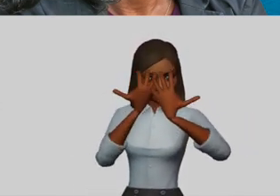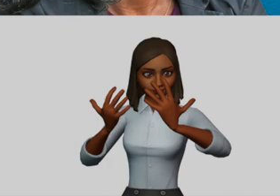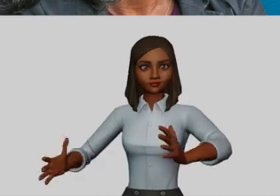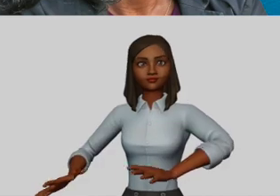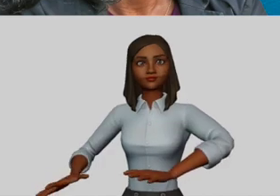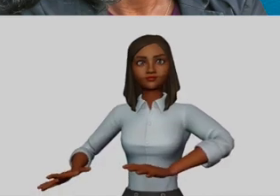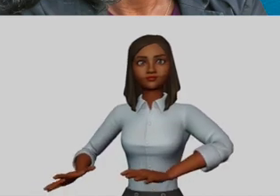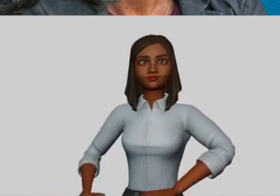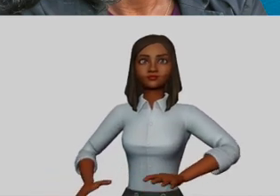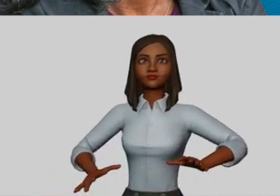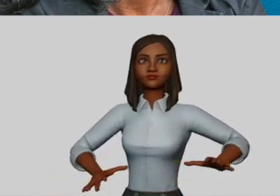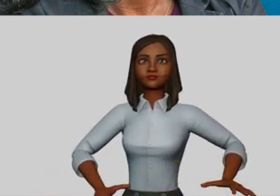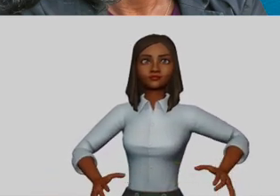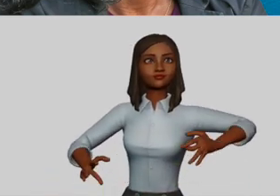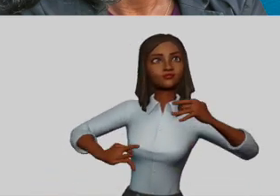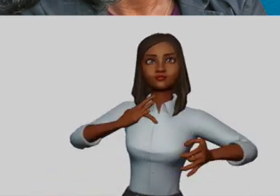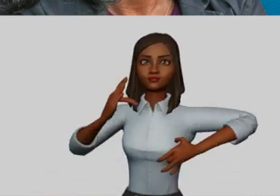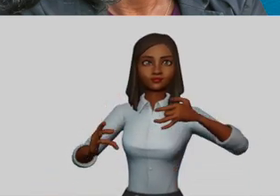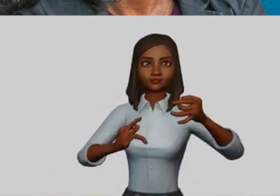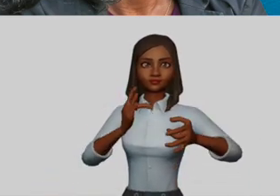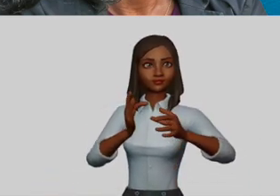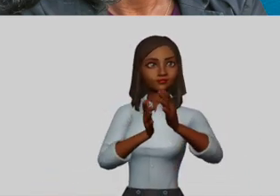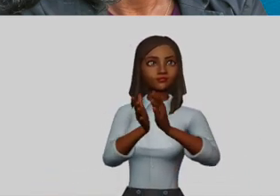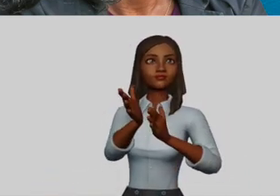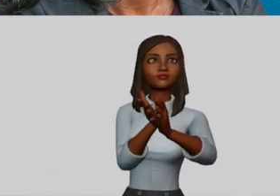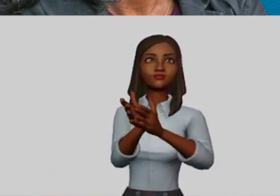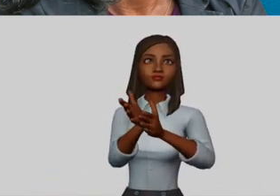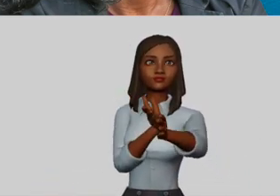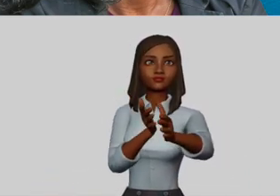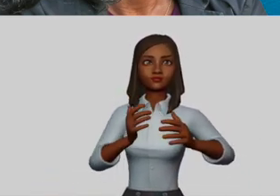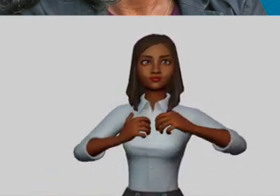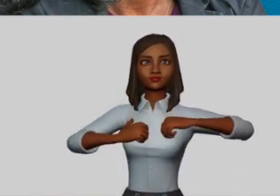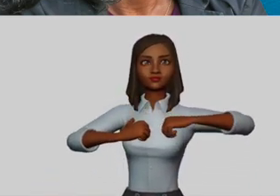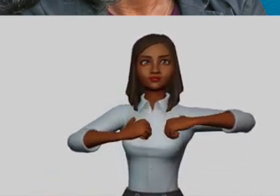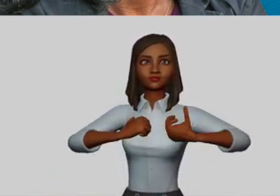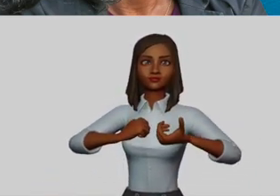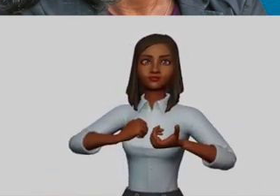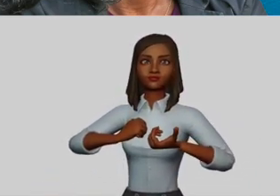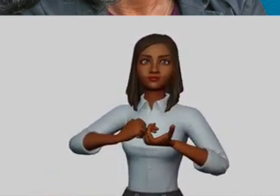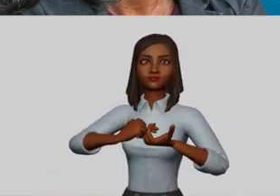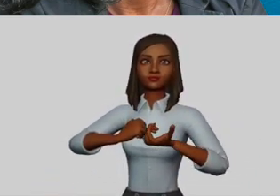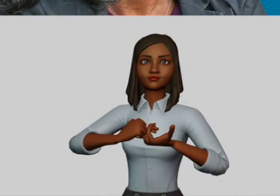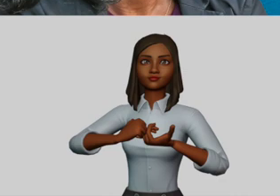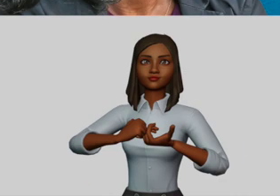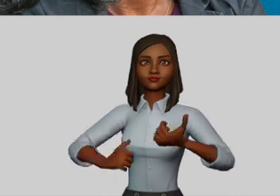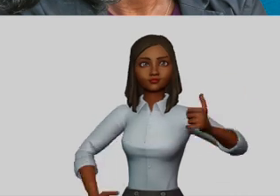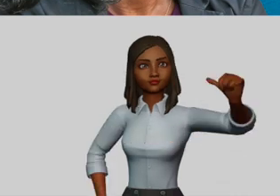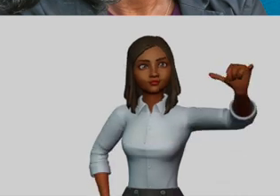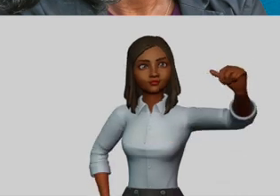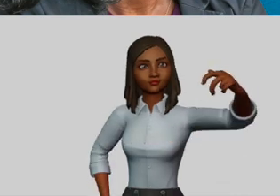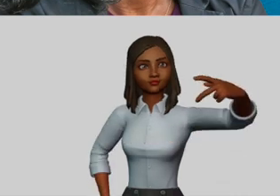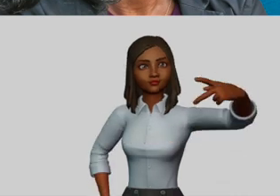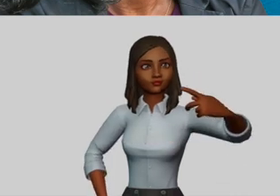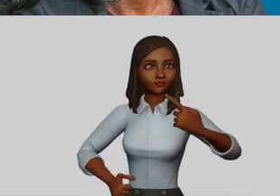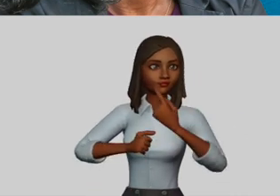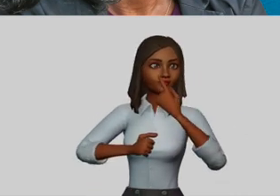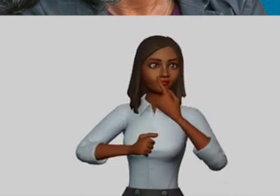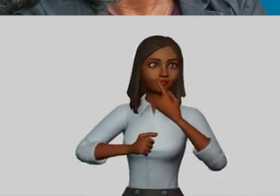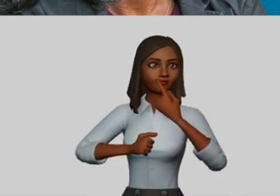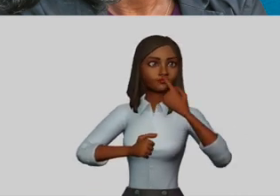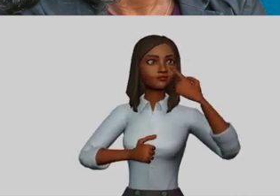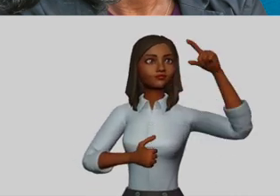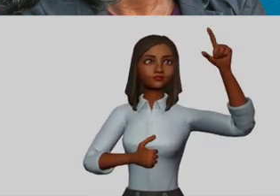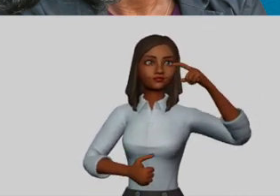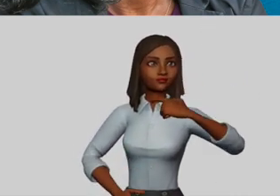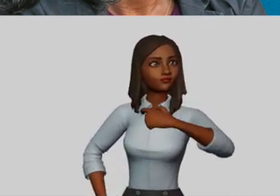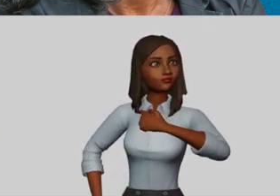de nuestro board. Pero nosotros tuvimos que trabajar bien duro porque ellos quieren tocar la tecnología. Sí. Porque ya